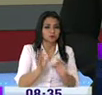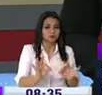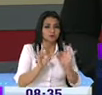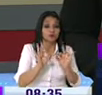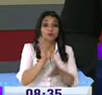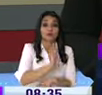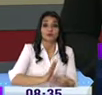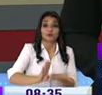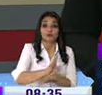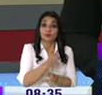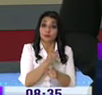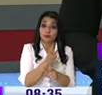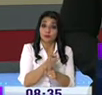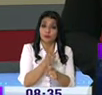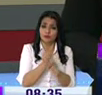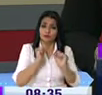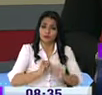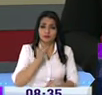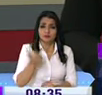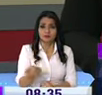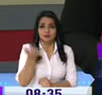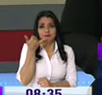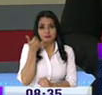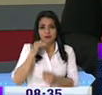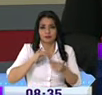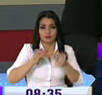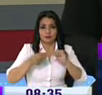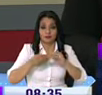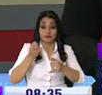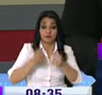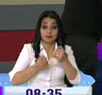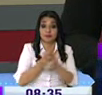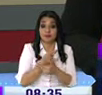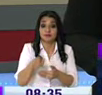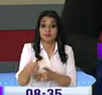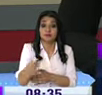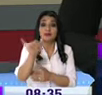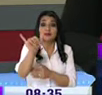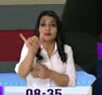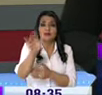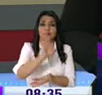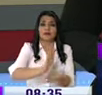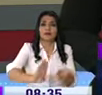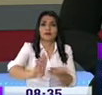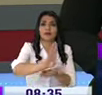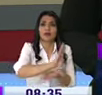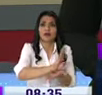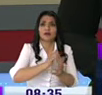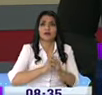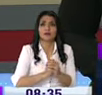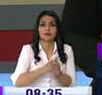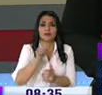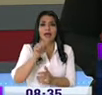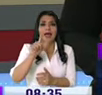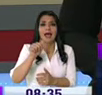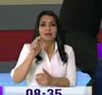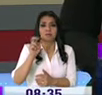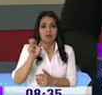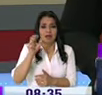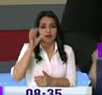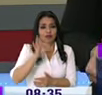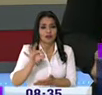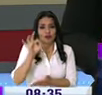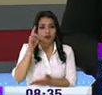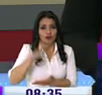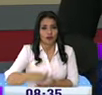sectores. Así que, por favor, comuníquense con nosotros. Este fin de semana vamos a estar en el vecindario Alma Loján. Así que invitamos a todos